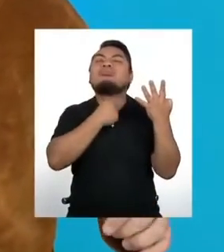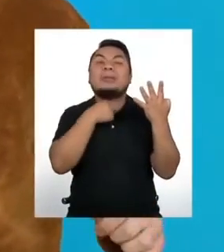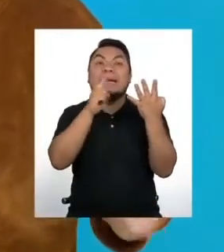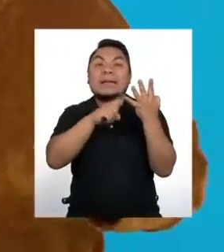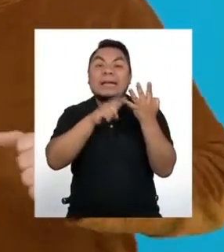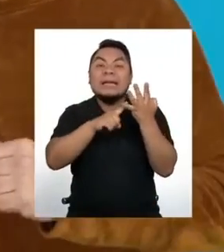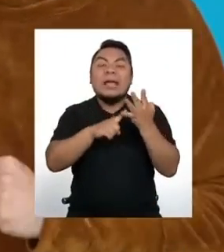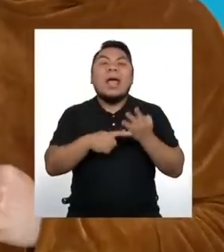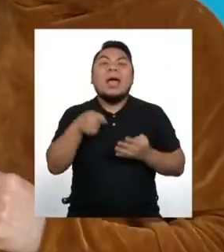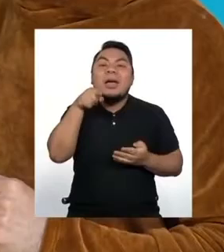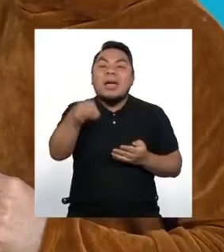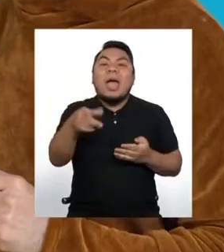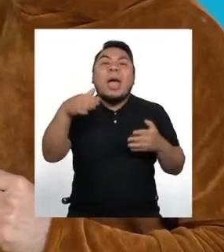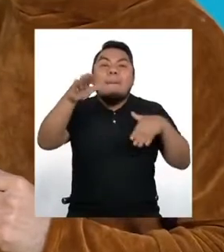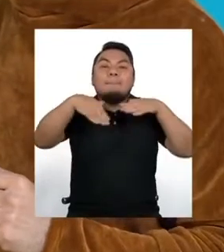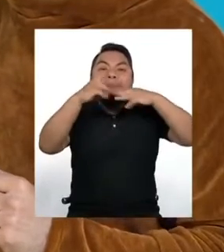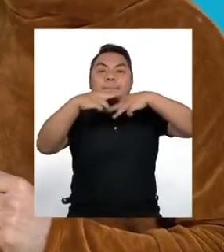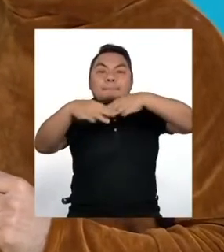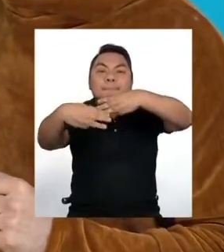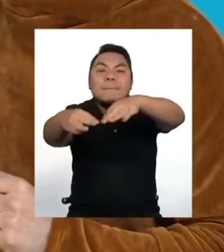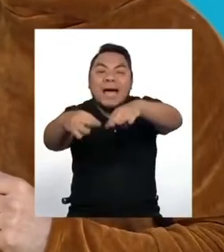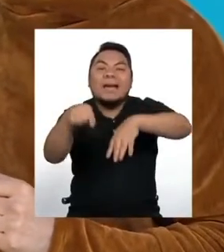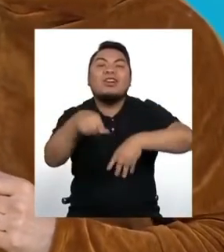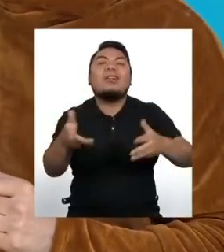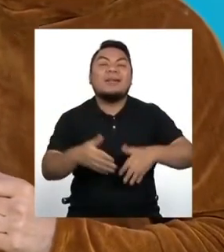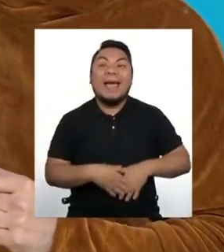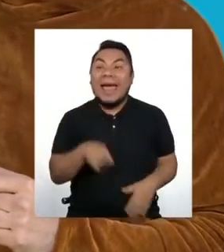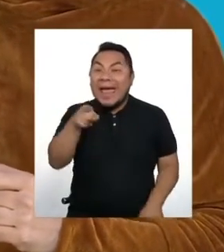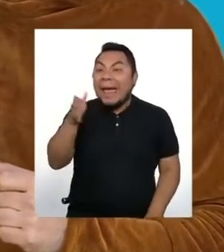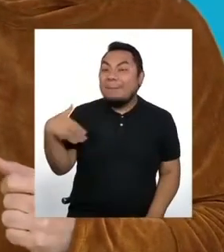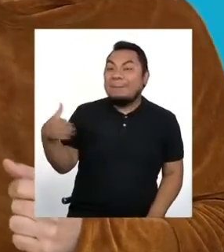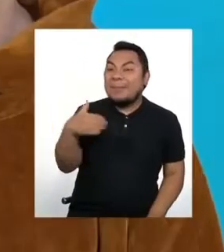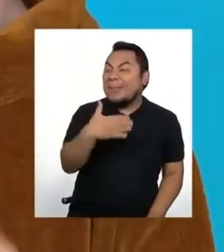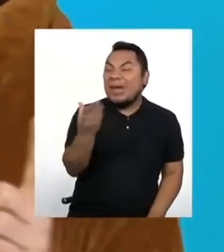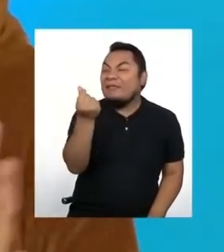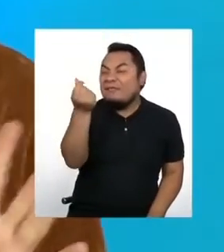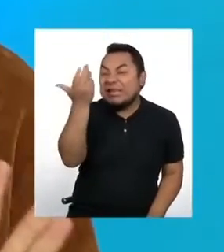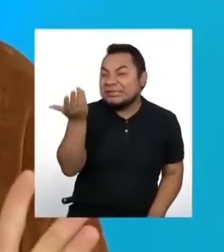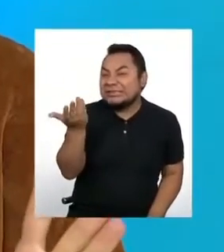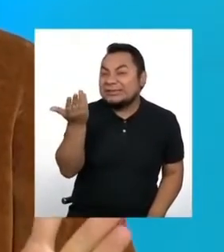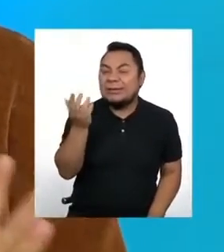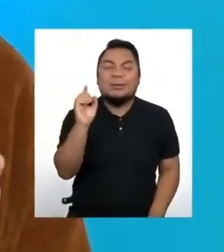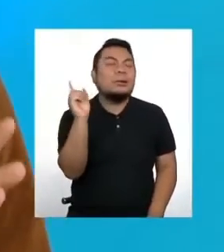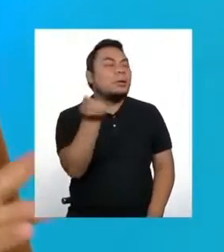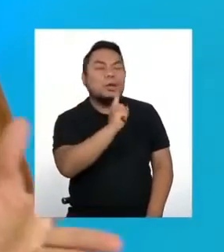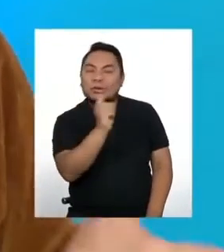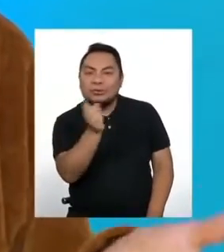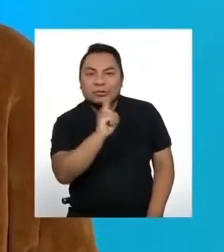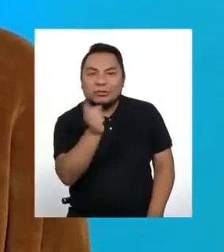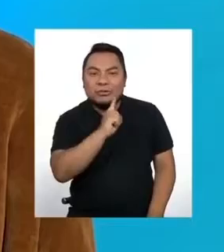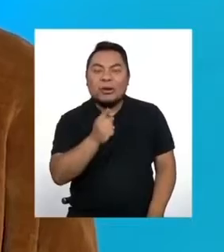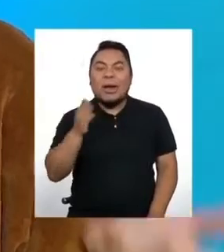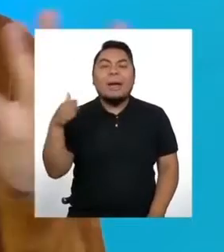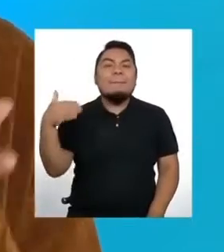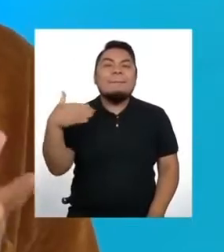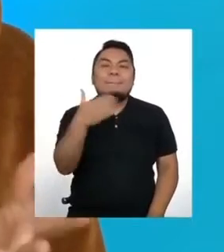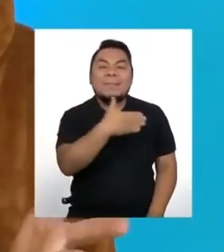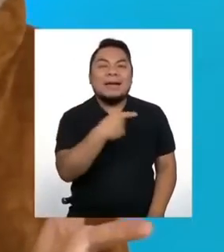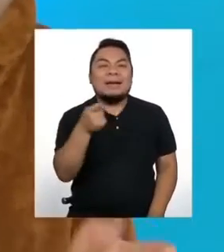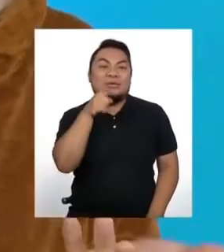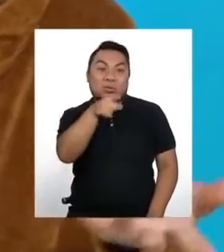Hemos llegado a la parte final de esta edición. Hoy nuestras niñas y niños de 9 meses de edad con